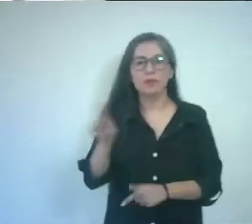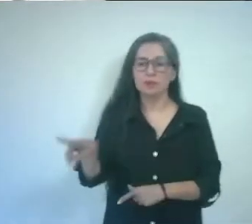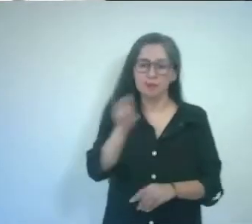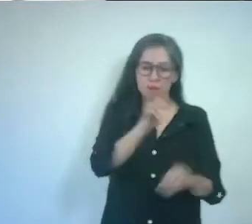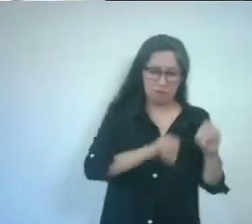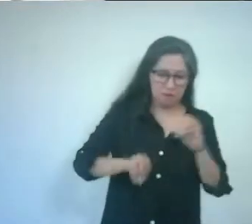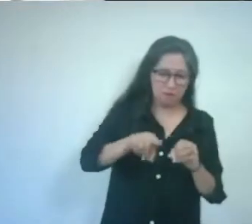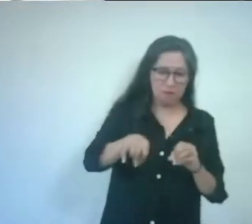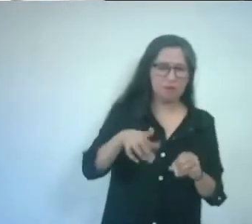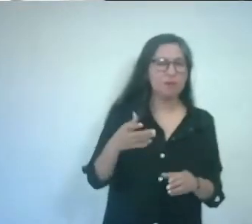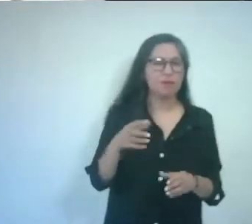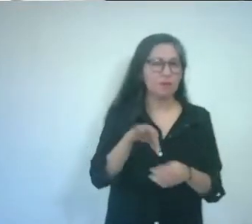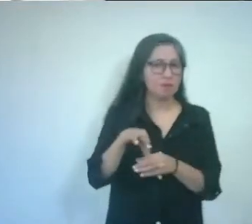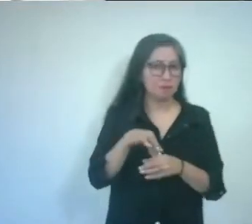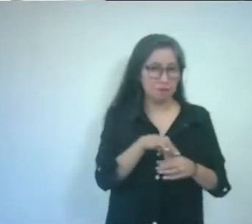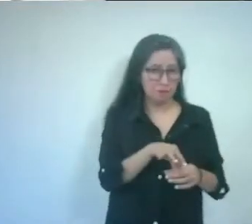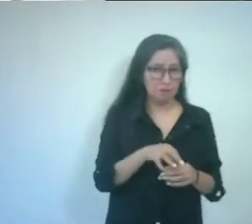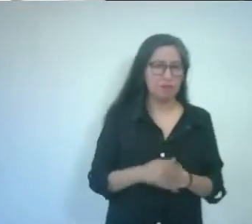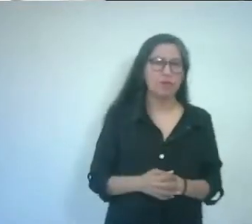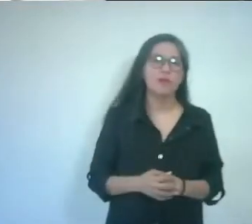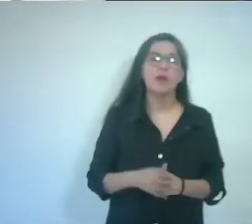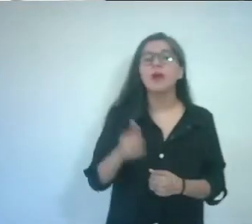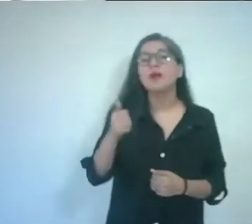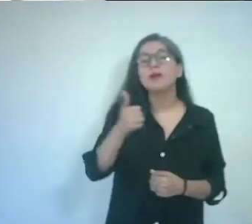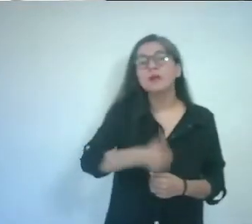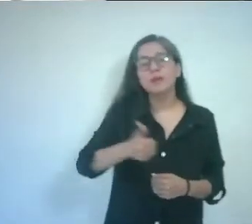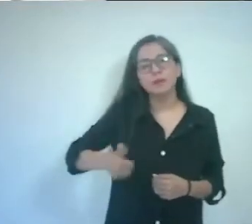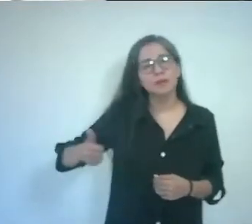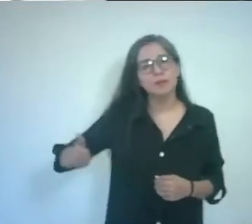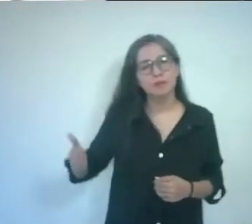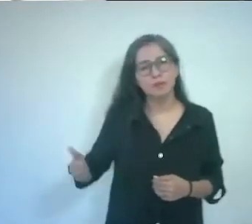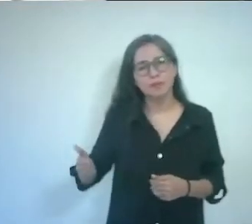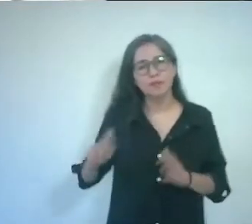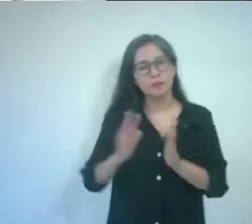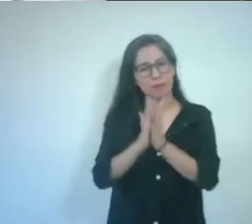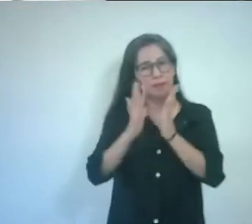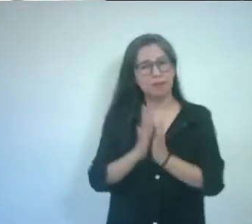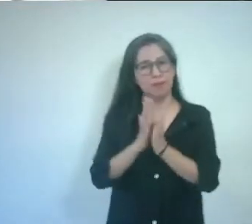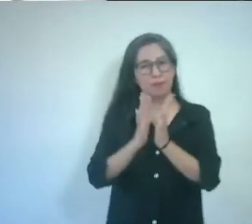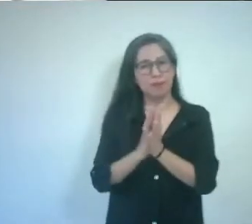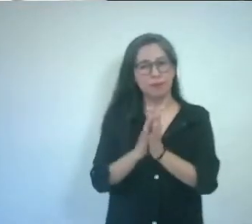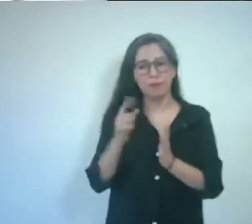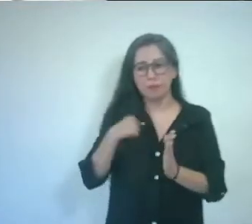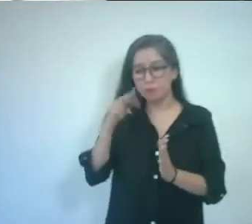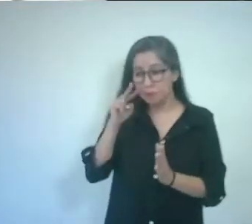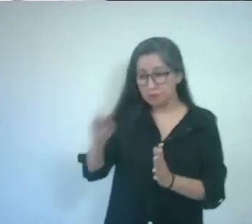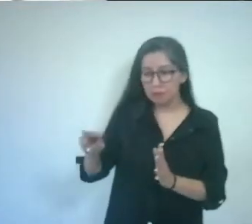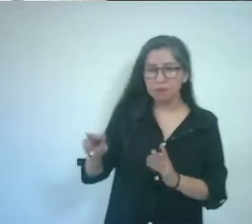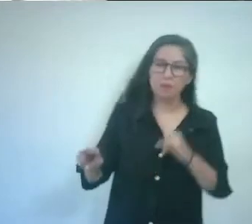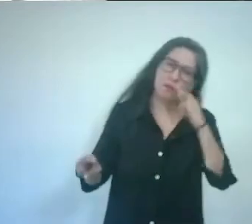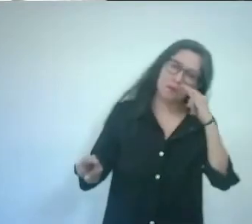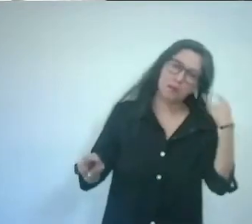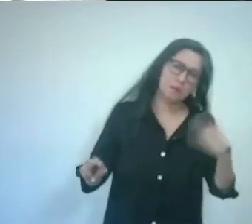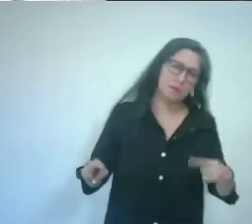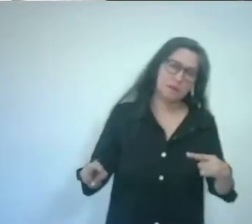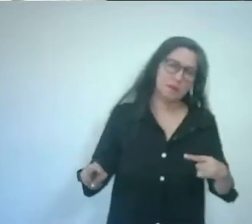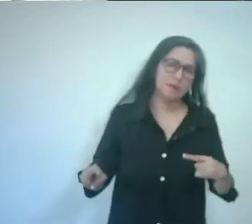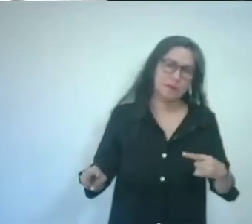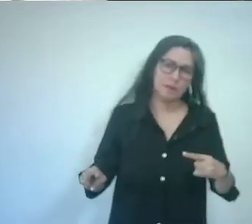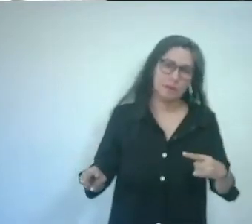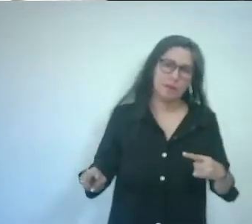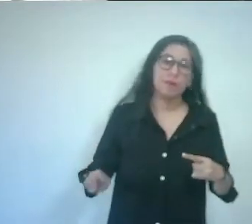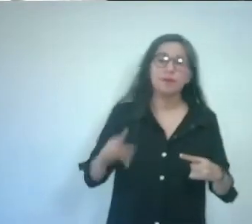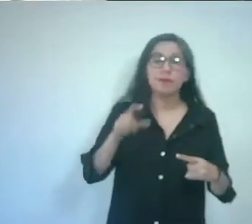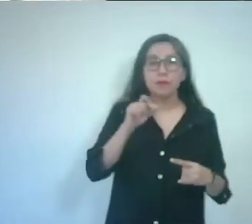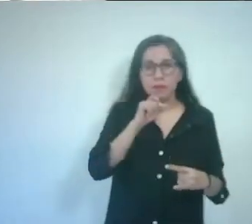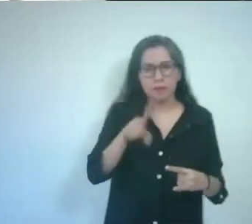electorales, en cada una de estas participaciones visibles y no visibles que